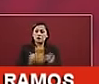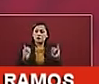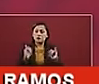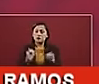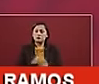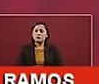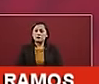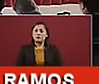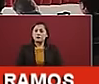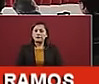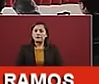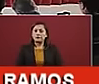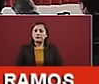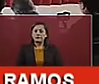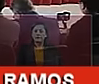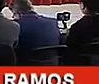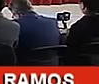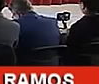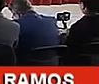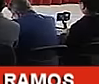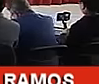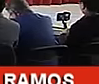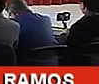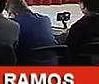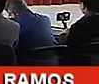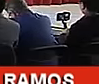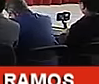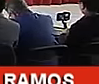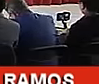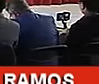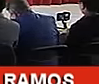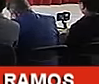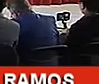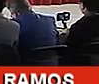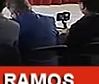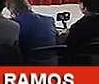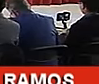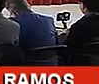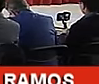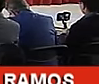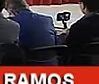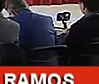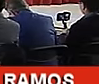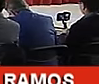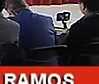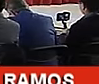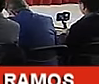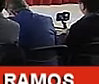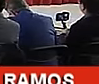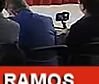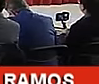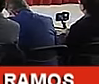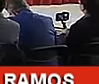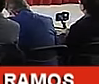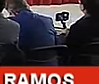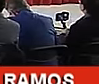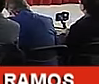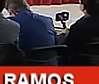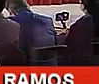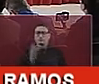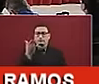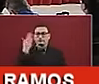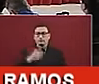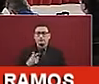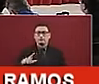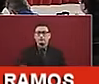cuando se negoció el tratado de libre comercio y el gobierno